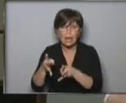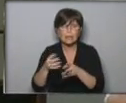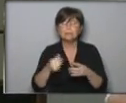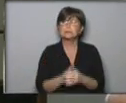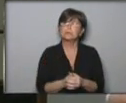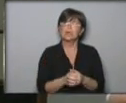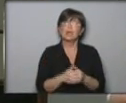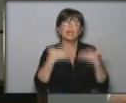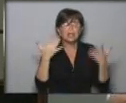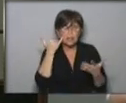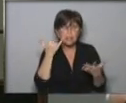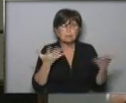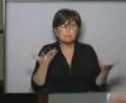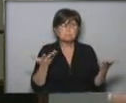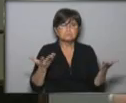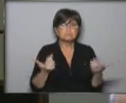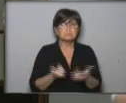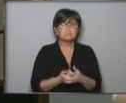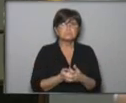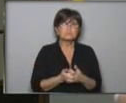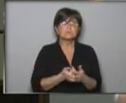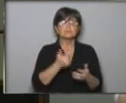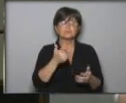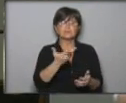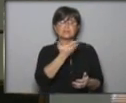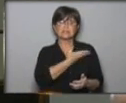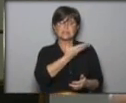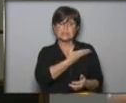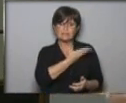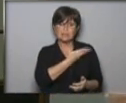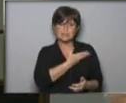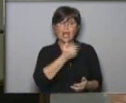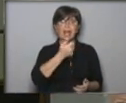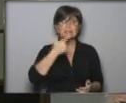Y la figura de San Francisco de Asís